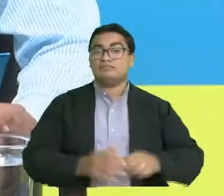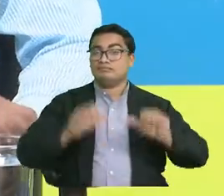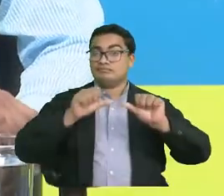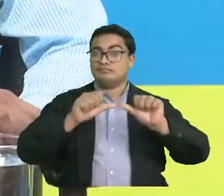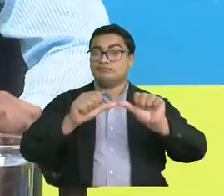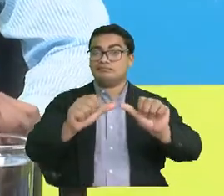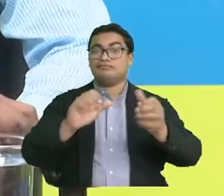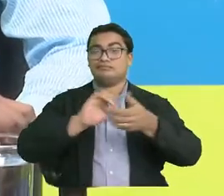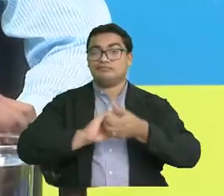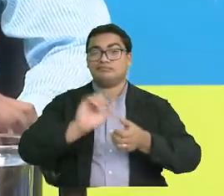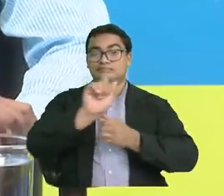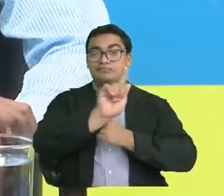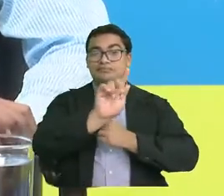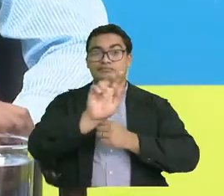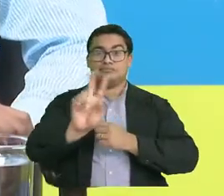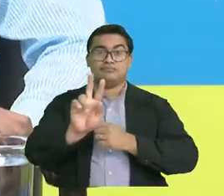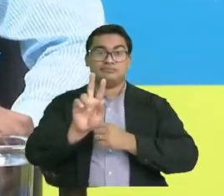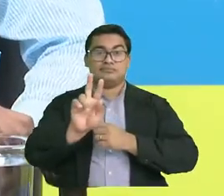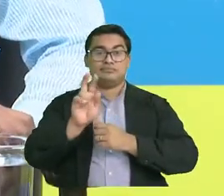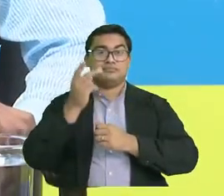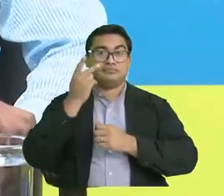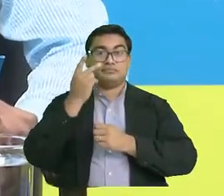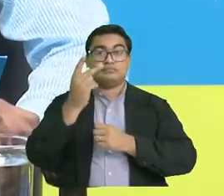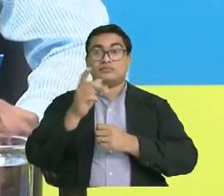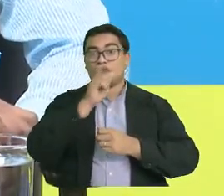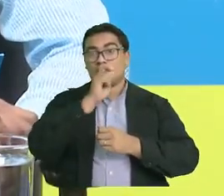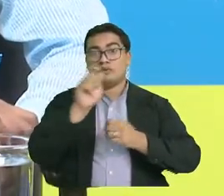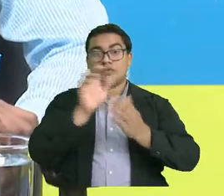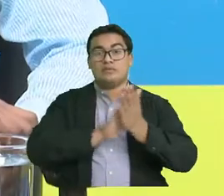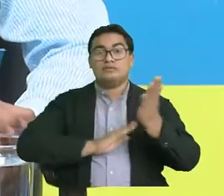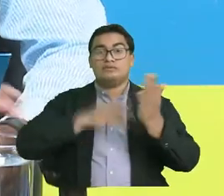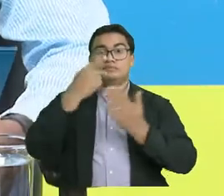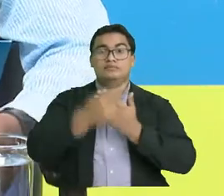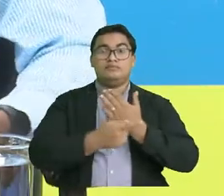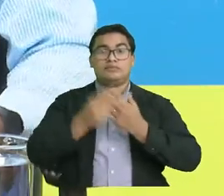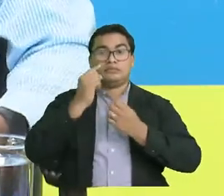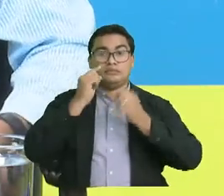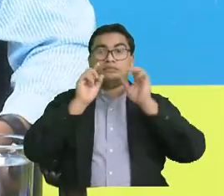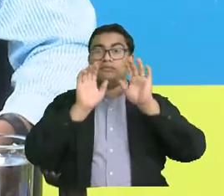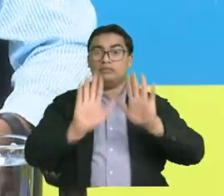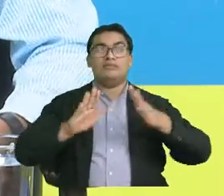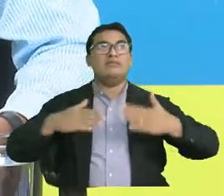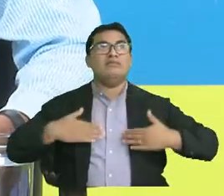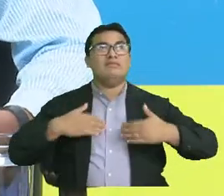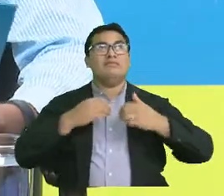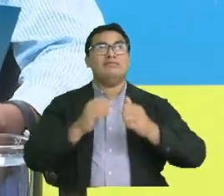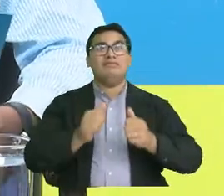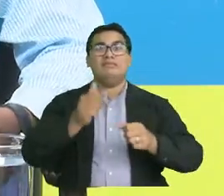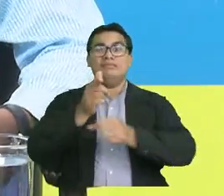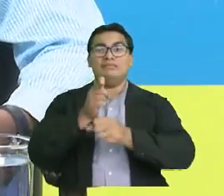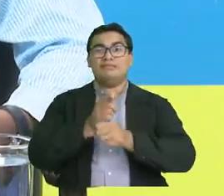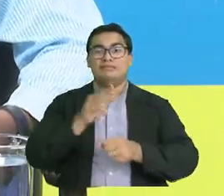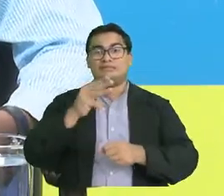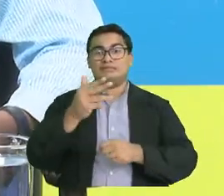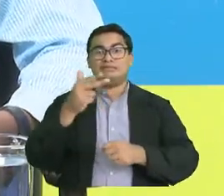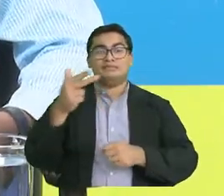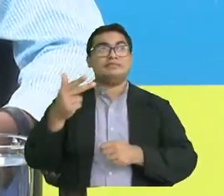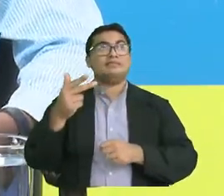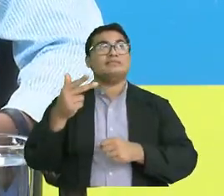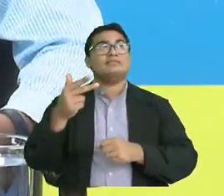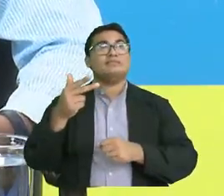Estamos de regreso, amigos y amigas televidentes, en su gustado programa Prevenir es Salud a través de la señal del canal